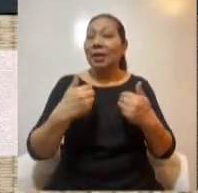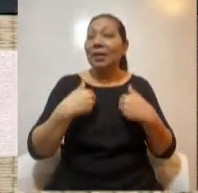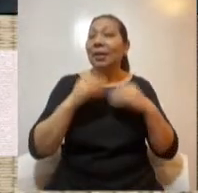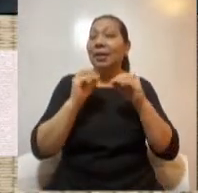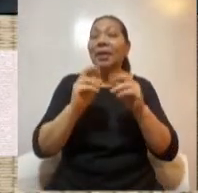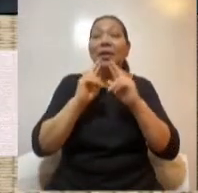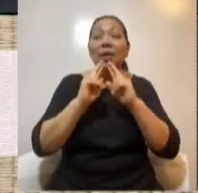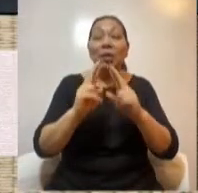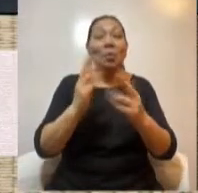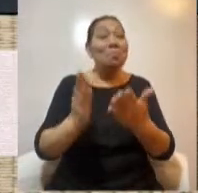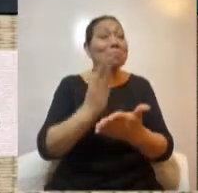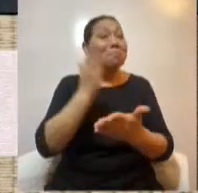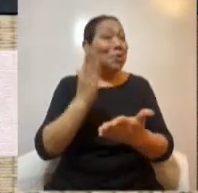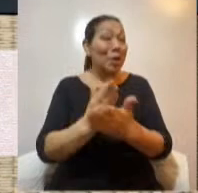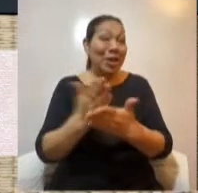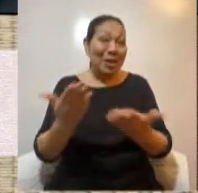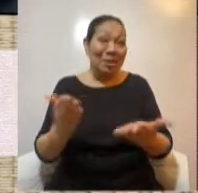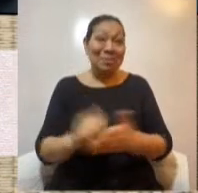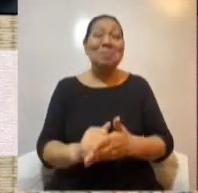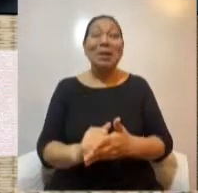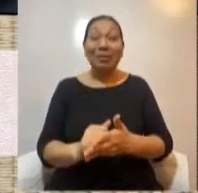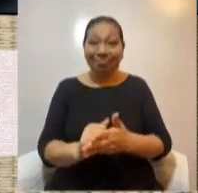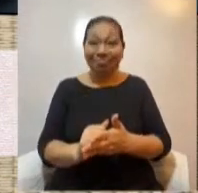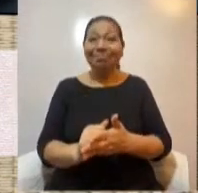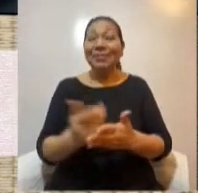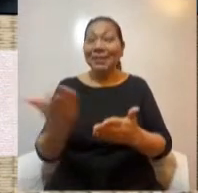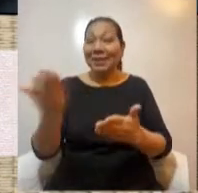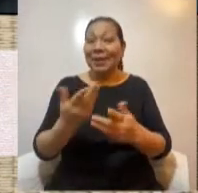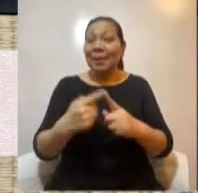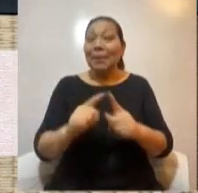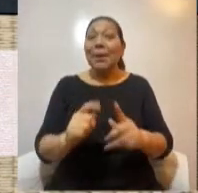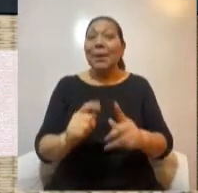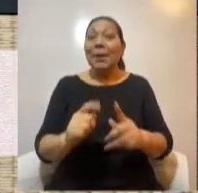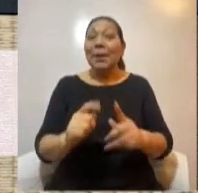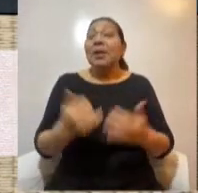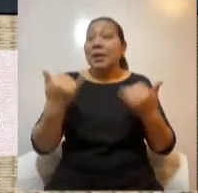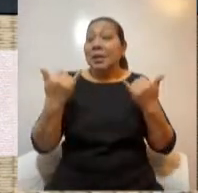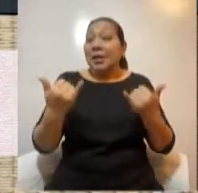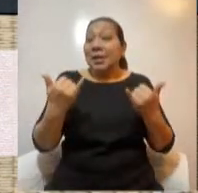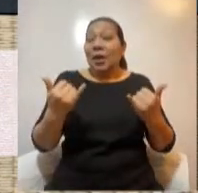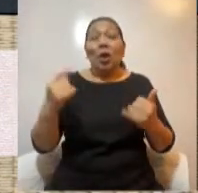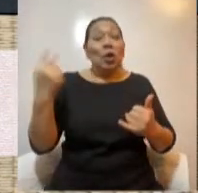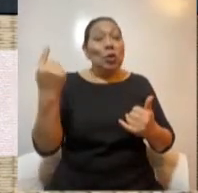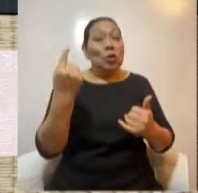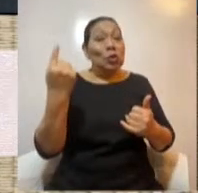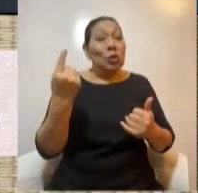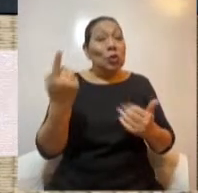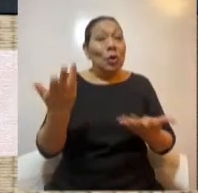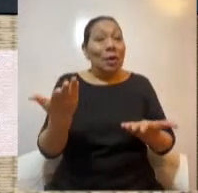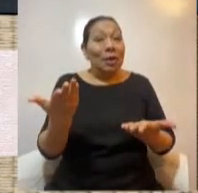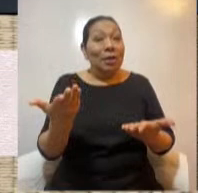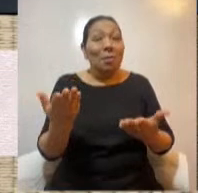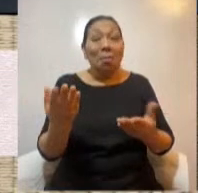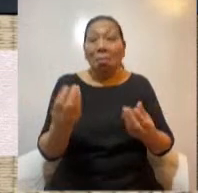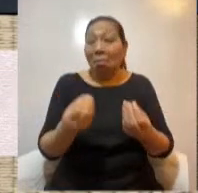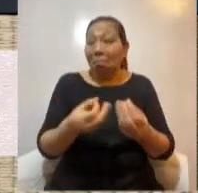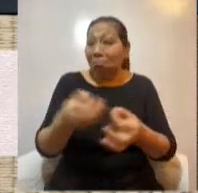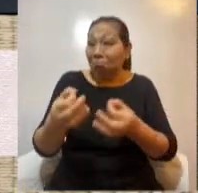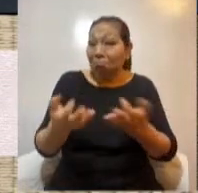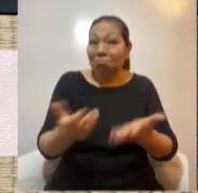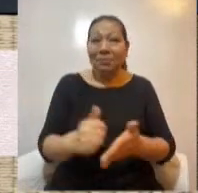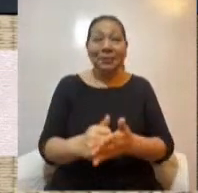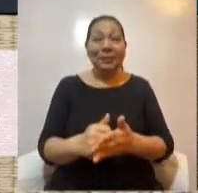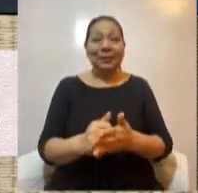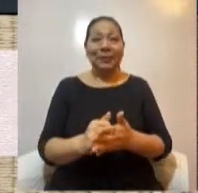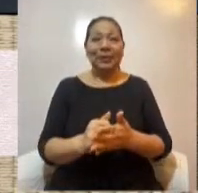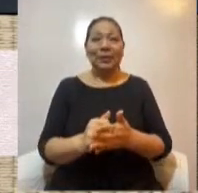que está tratando de resolver un problema, como es lo que efectivamente hizo el TC. De hecho, solo por provocar un poco,